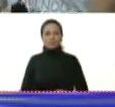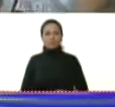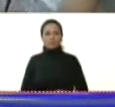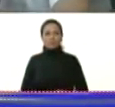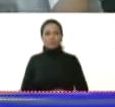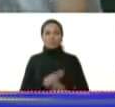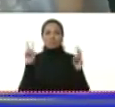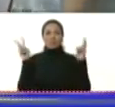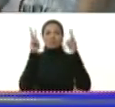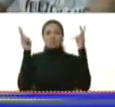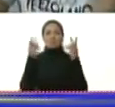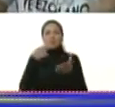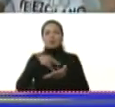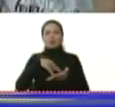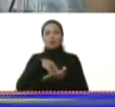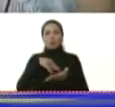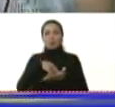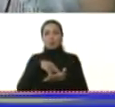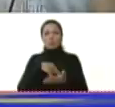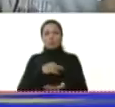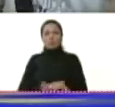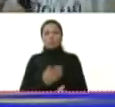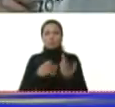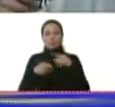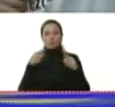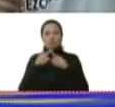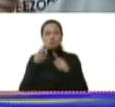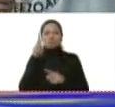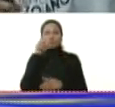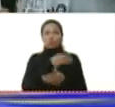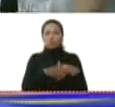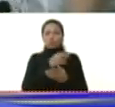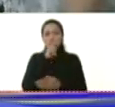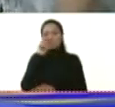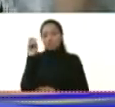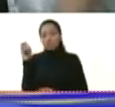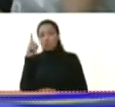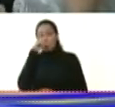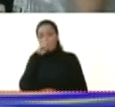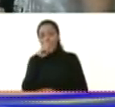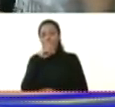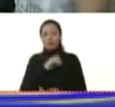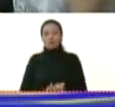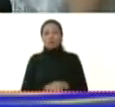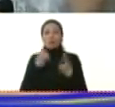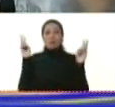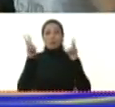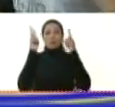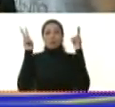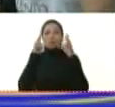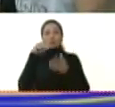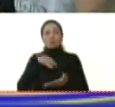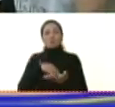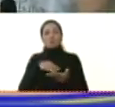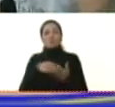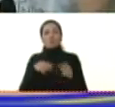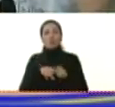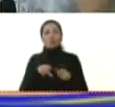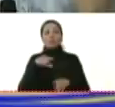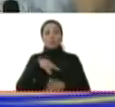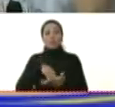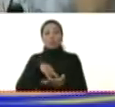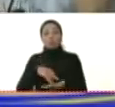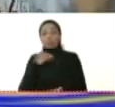¡Que viva Carabobo! Vamos rumbo a los 200 años de la victoria de la batalla de Carabobo. Estamos